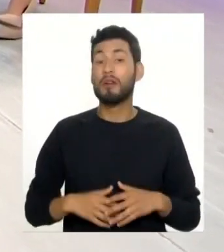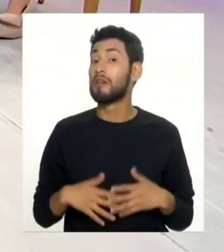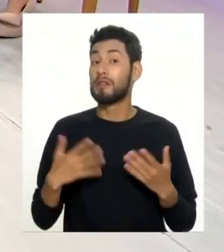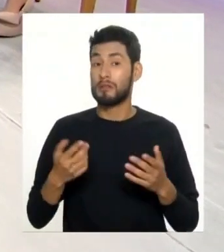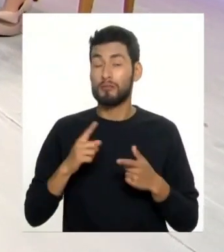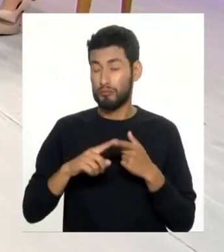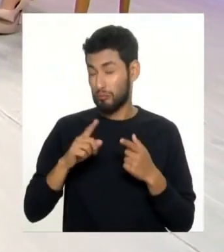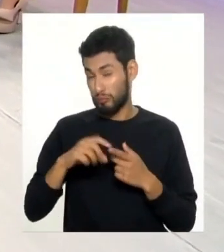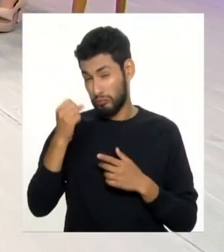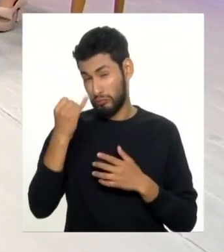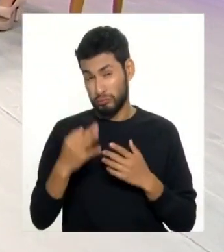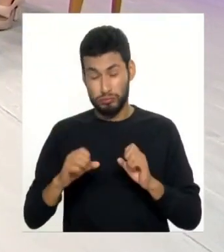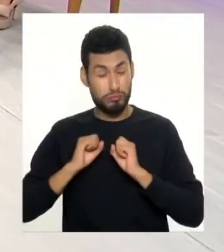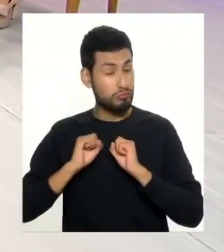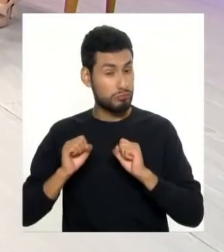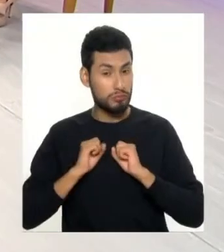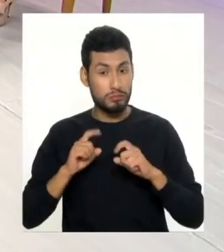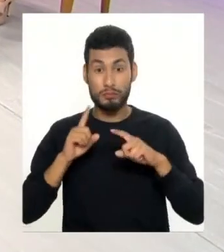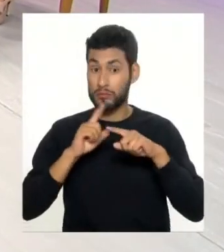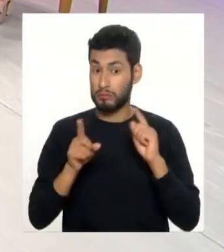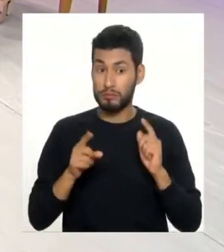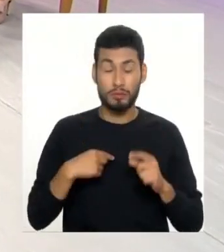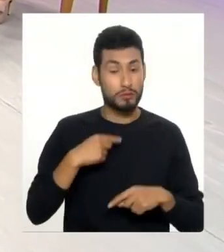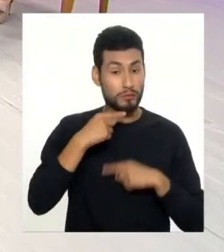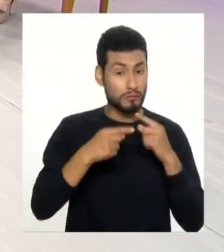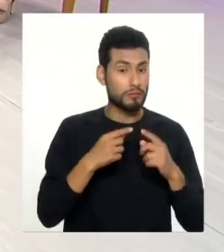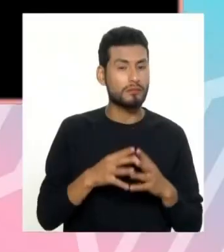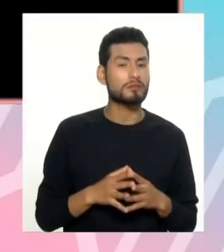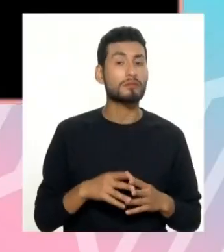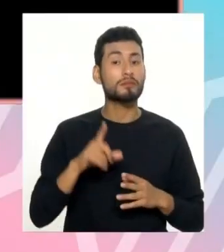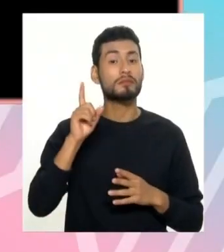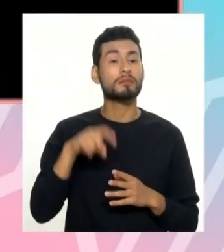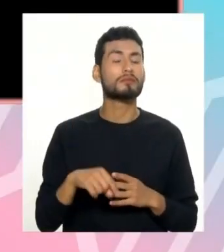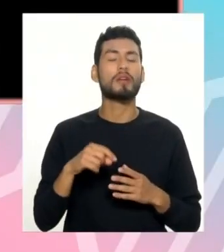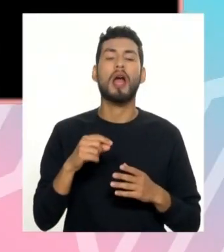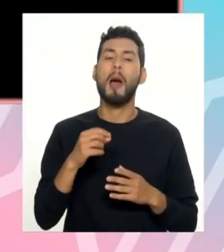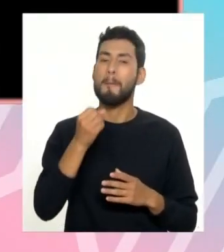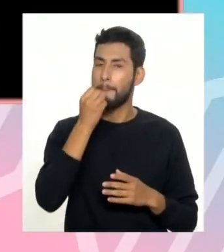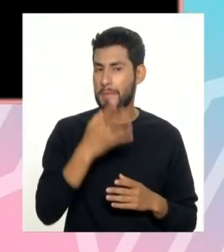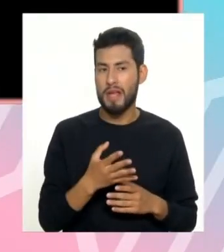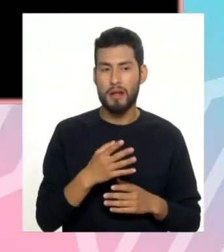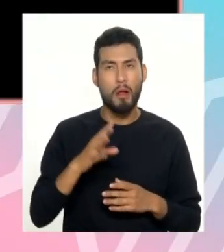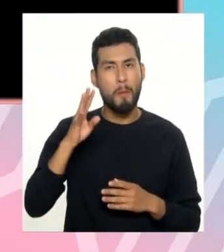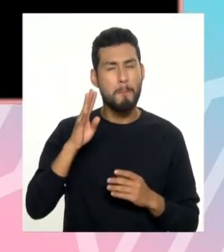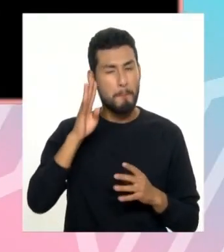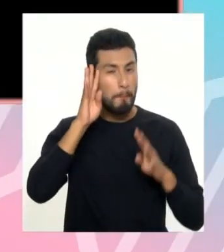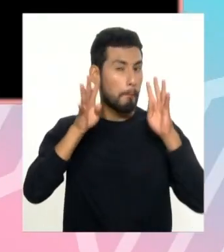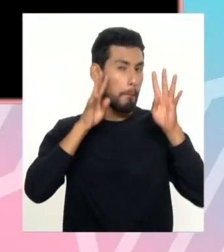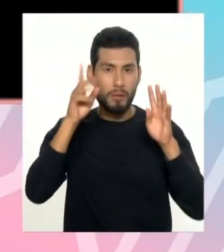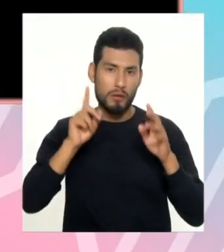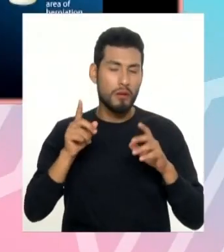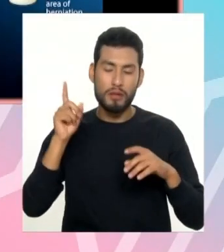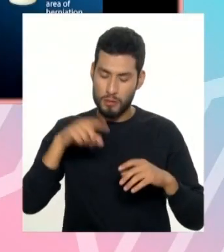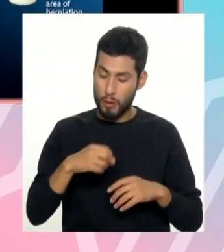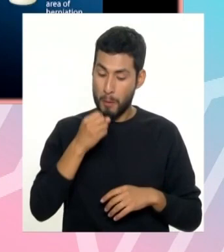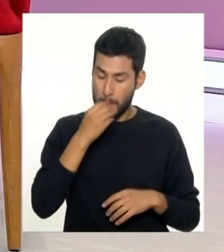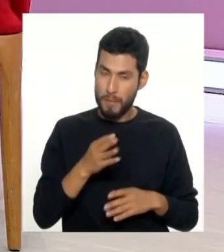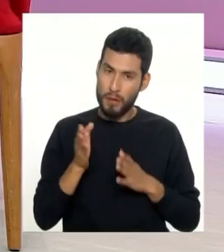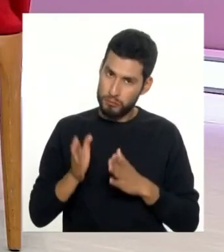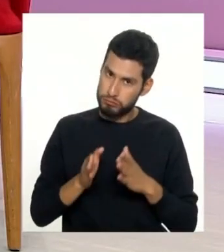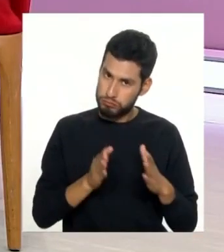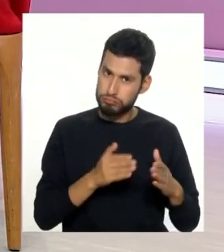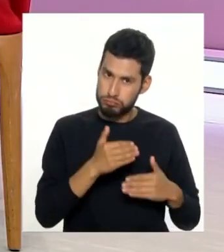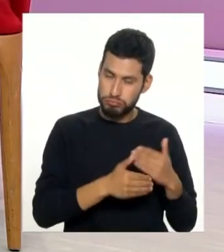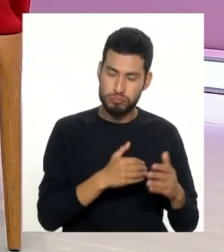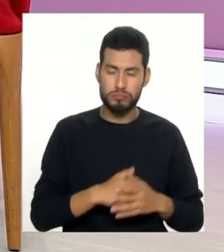múltiples ejercicios, ¿no? Pero, como vuelvo a repetir, que deben ser bien hechos. Muy bien, doctor. Y tenemos una llamada de Pueblo